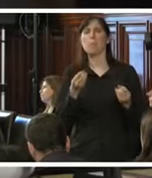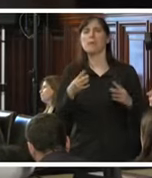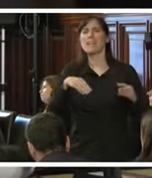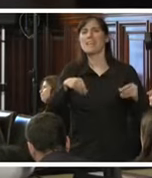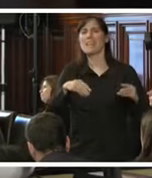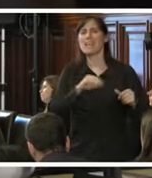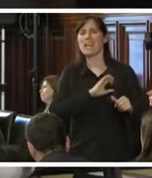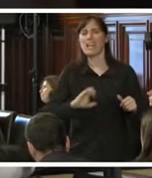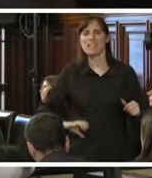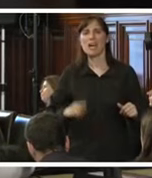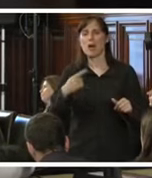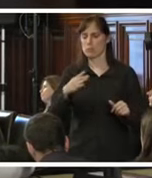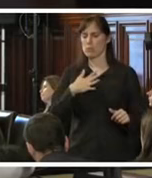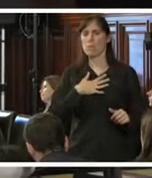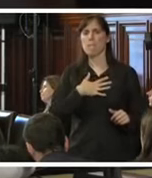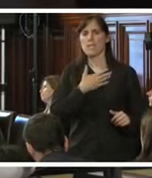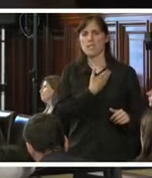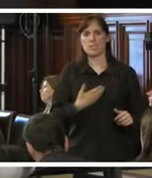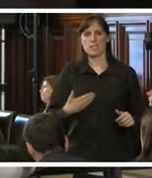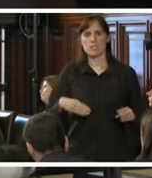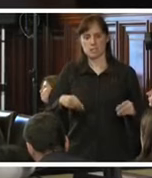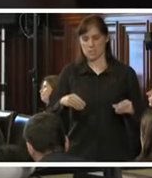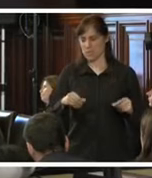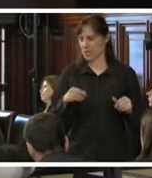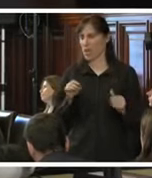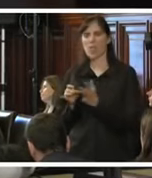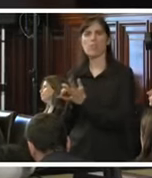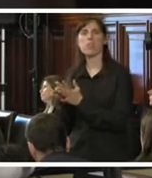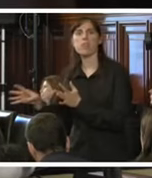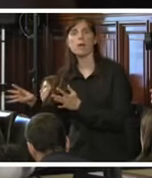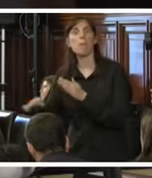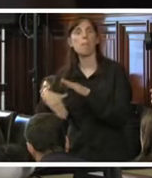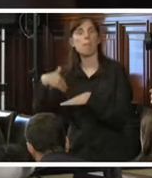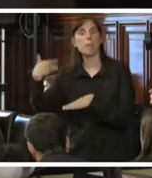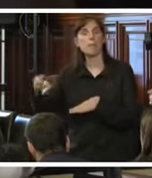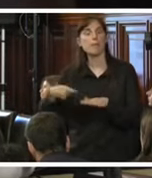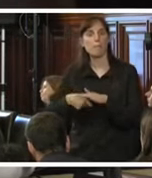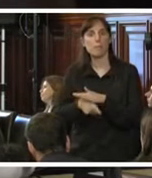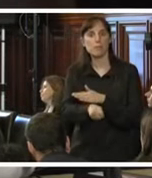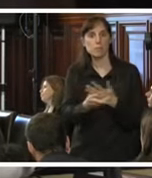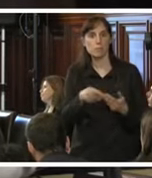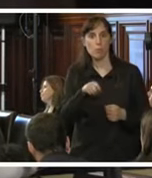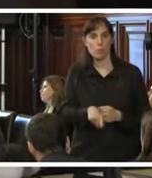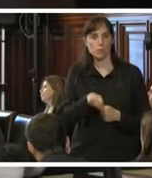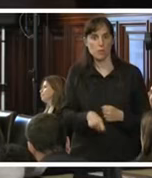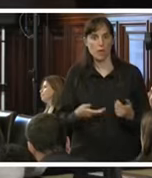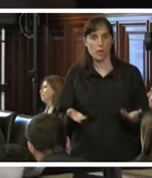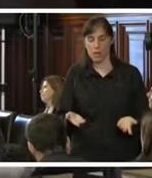es desalojarle a estas personas, los expulsa y los procesa judicialmente con este plan de